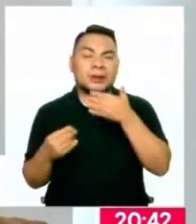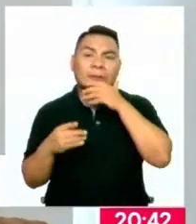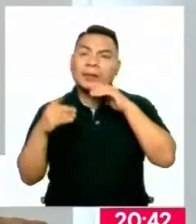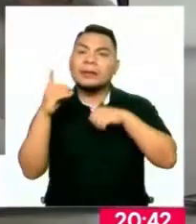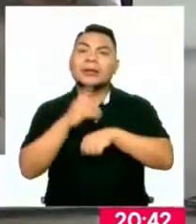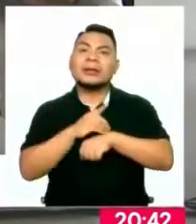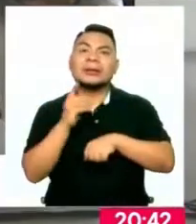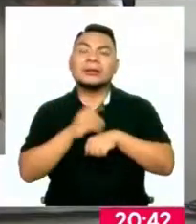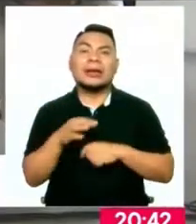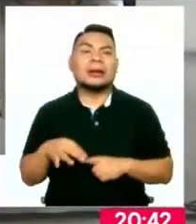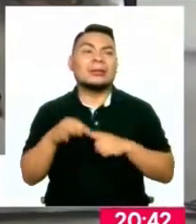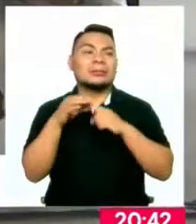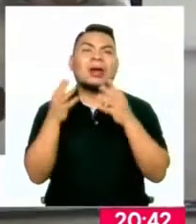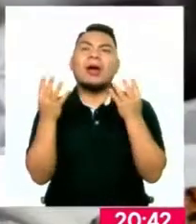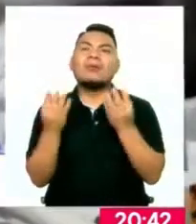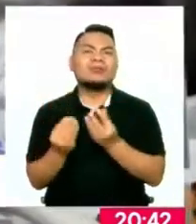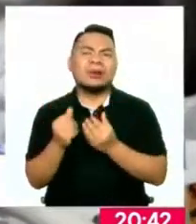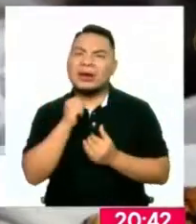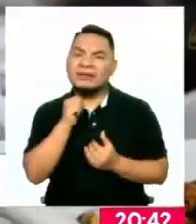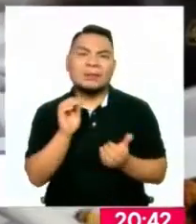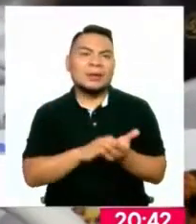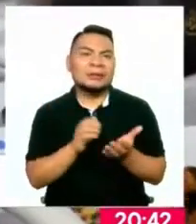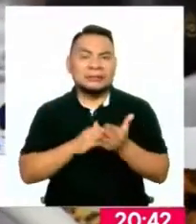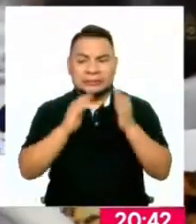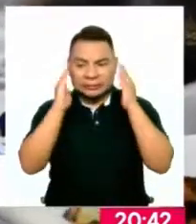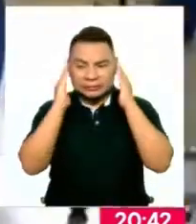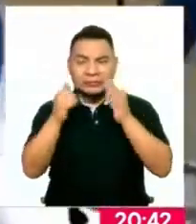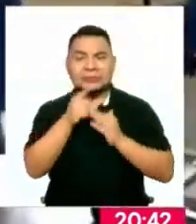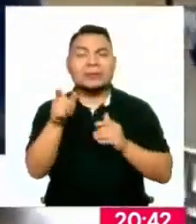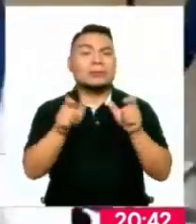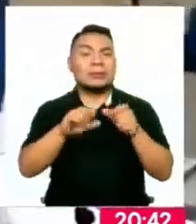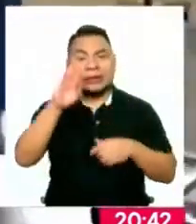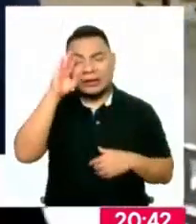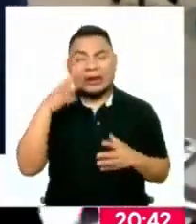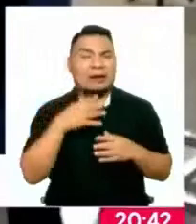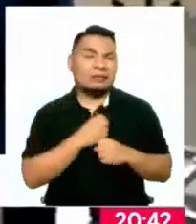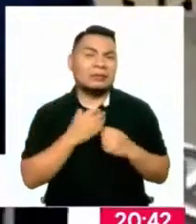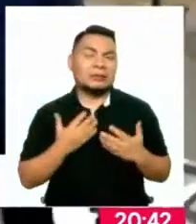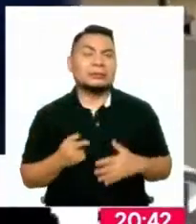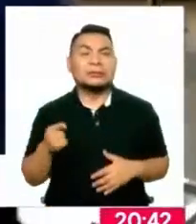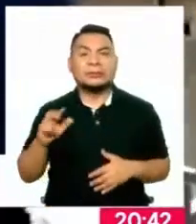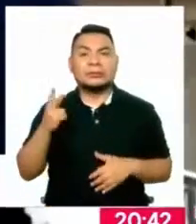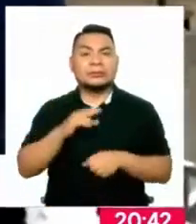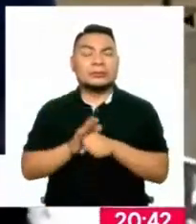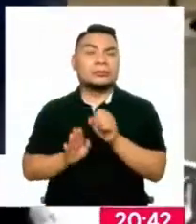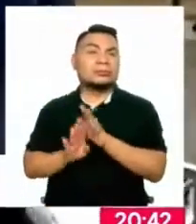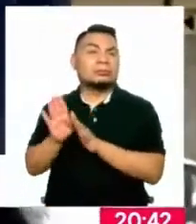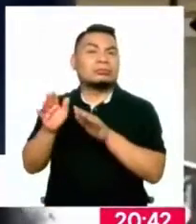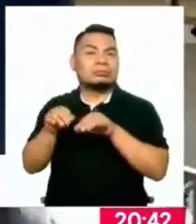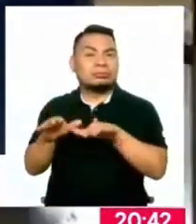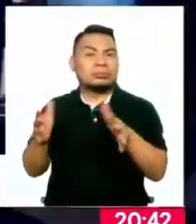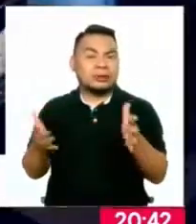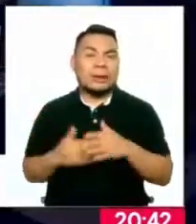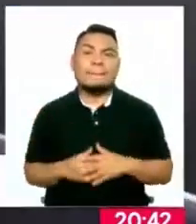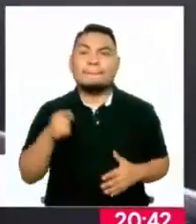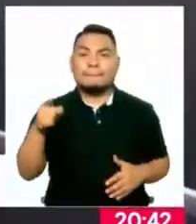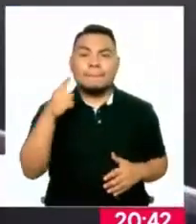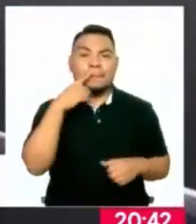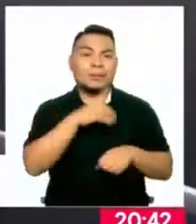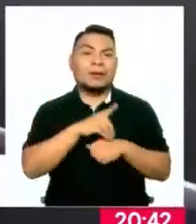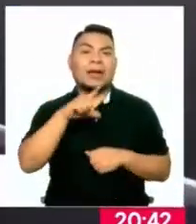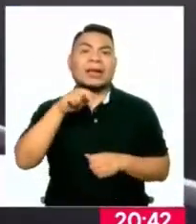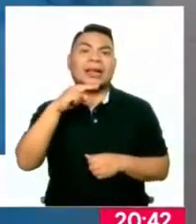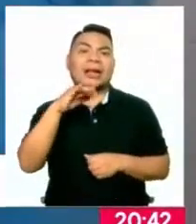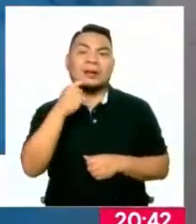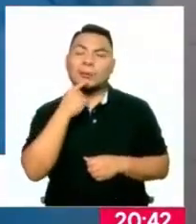médicos intensivistas y personal calificado para la atención de pacientes críticos en medio de esta tercera ola de la pandemia. Lescano Alba